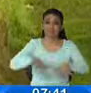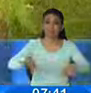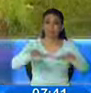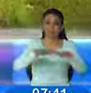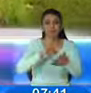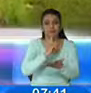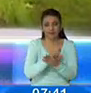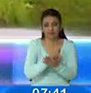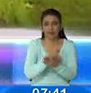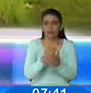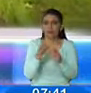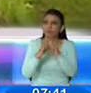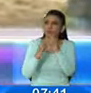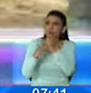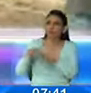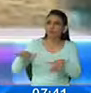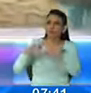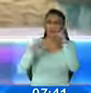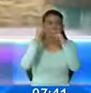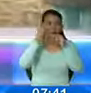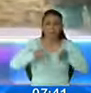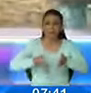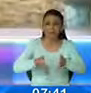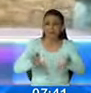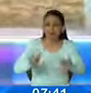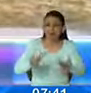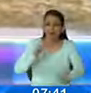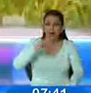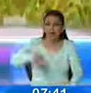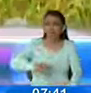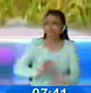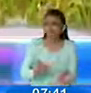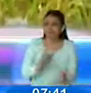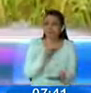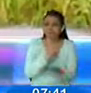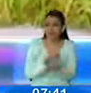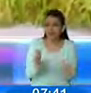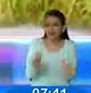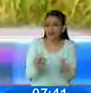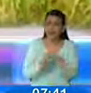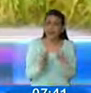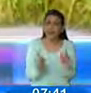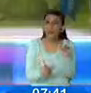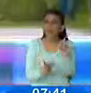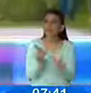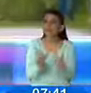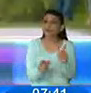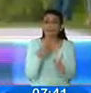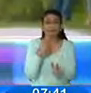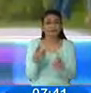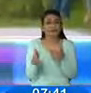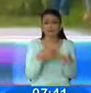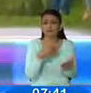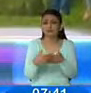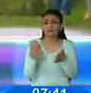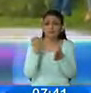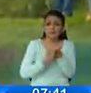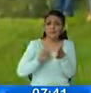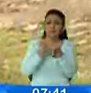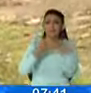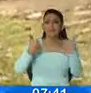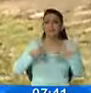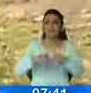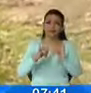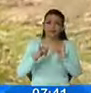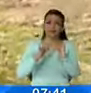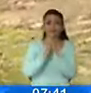de infraestructura, de vías de acceso, de agua potable, su gente asegura que seguirá luchando por obtener obras que